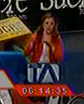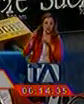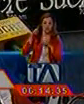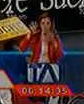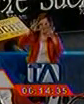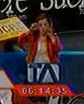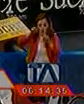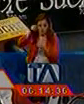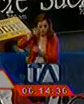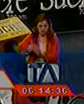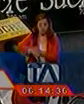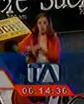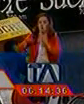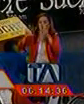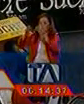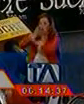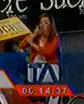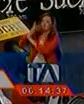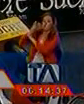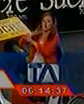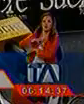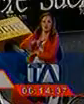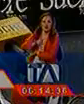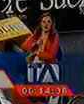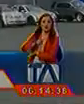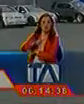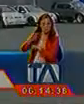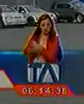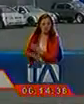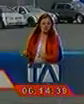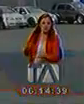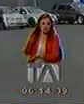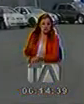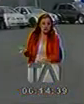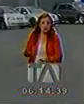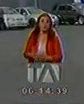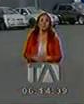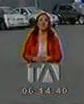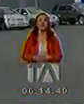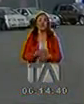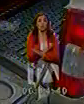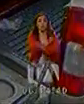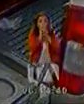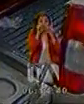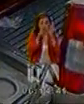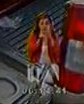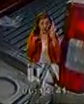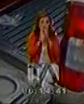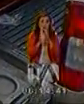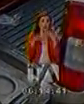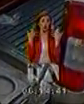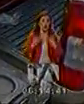secuestradores y ladrones no se han sancionado. Esta mañana hasta la morgue de Guayaquil llegaron los cuerpos